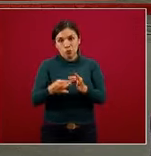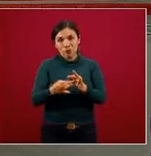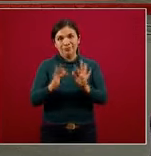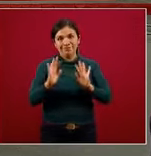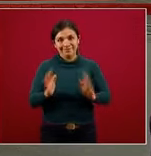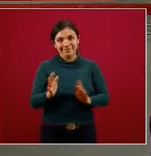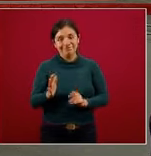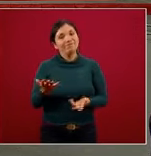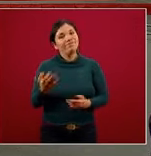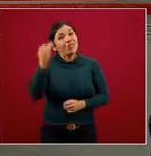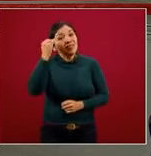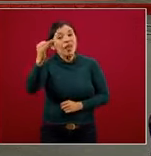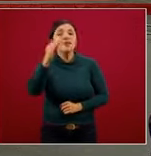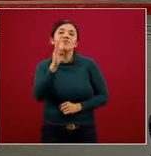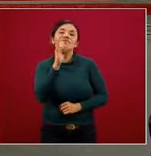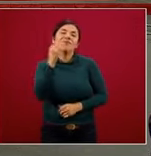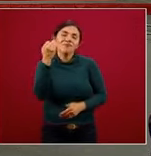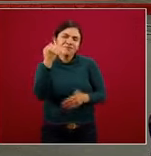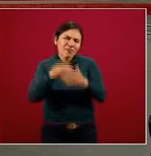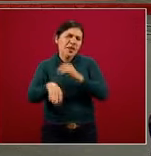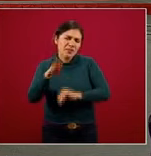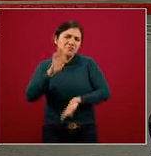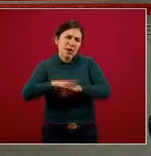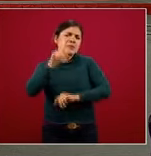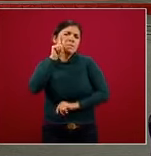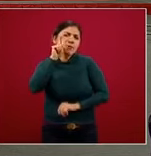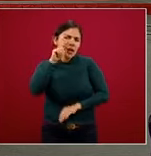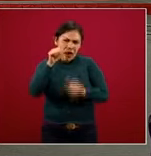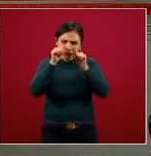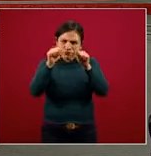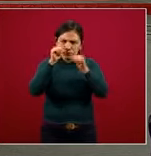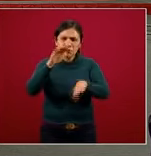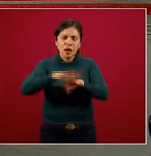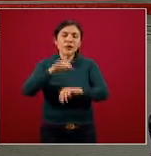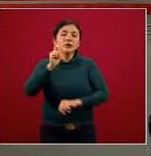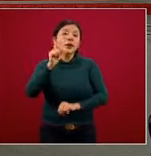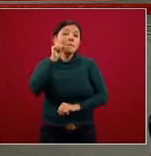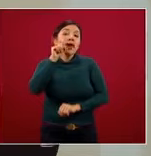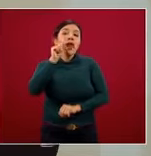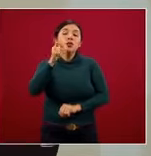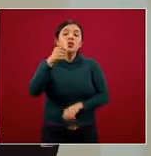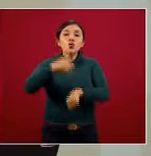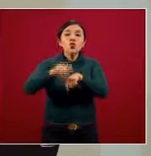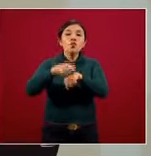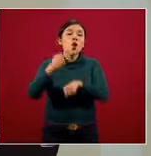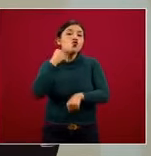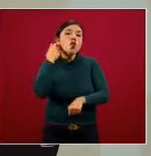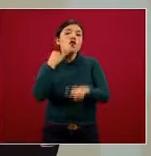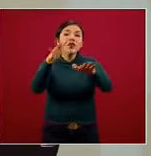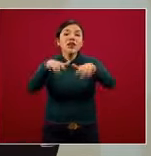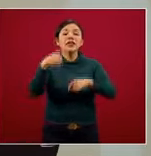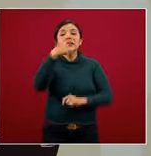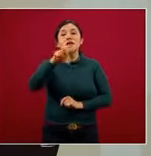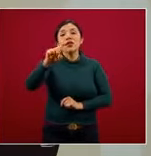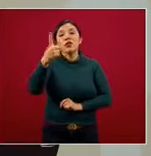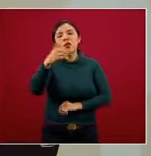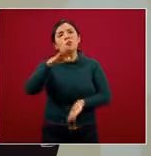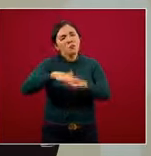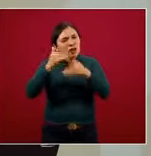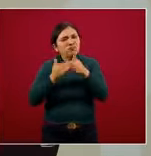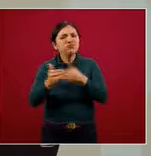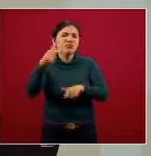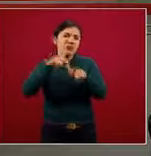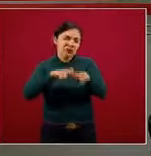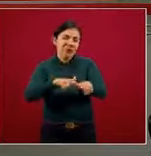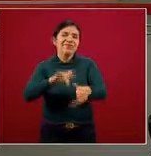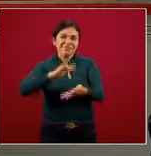punto. Ya no nos dio tiempo de atender sus preguntas, pero mañana seguimos. Va a ser la conferencia 131. Esto sigue todavía varias semanas